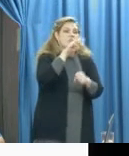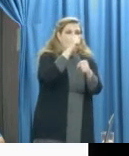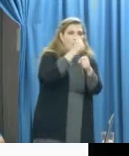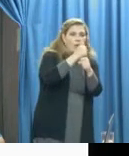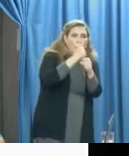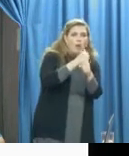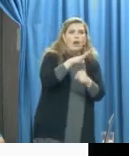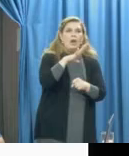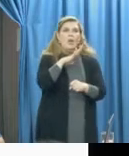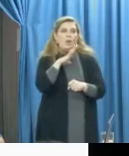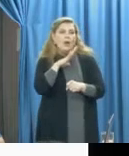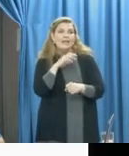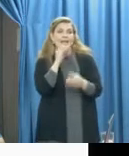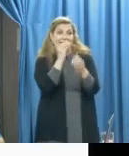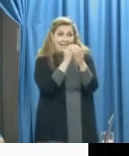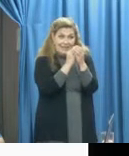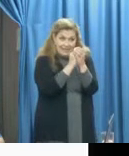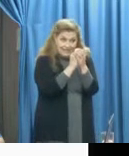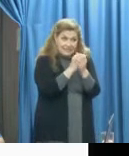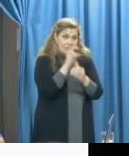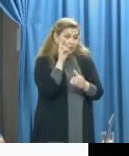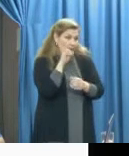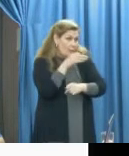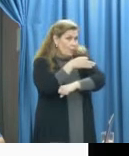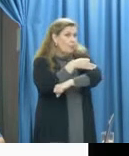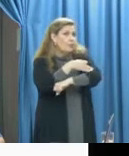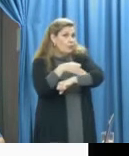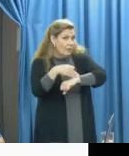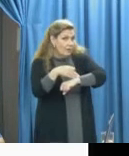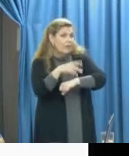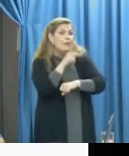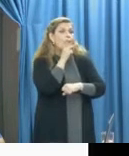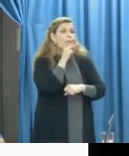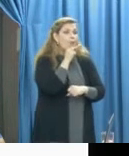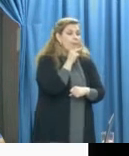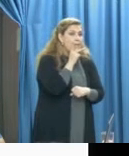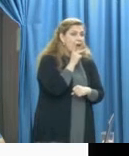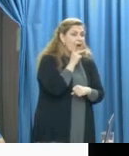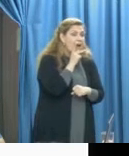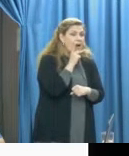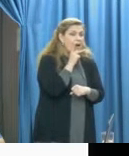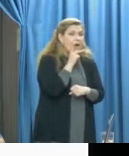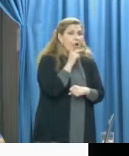ahí. En este caso, esta familia, estos papás eran